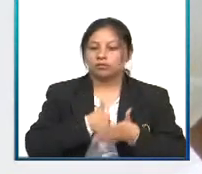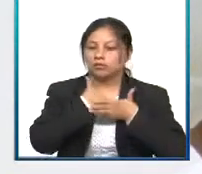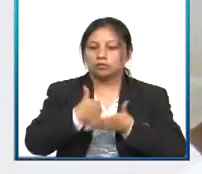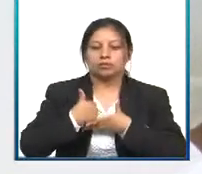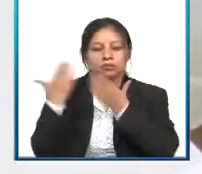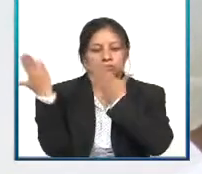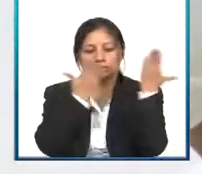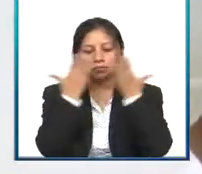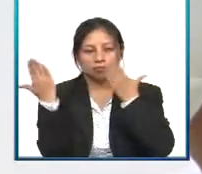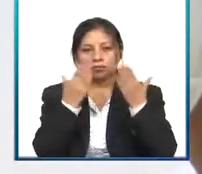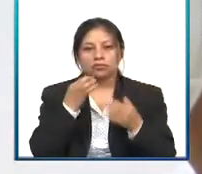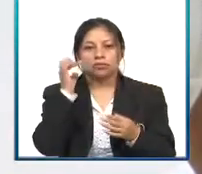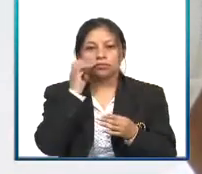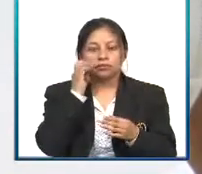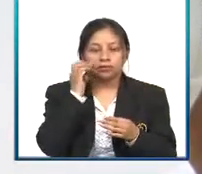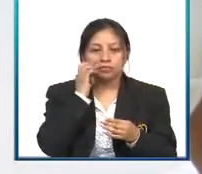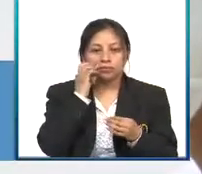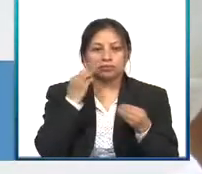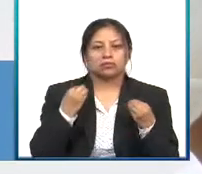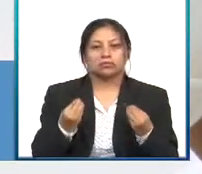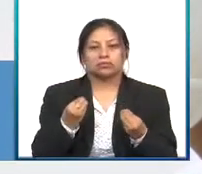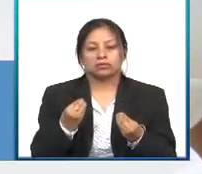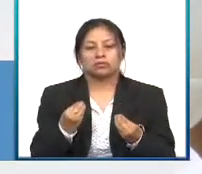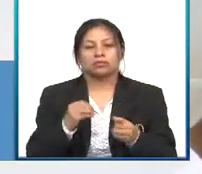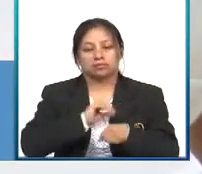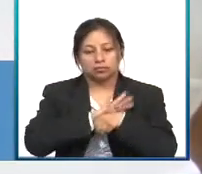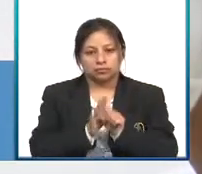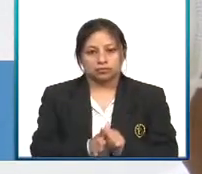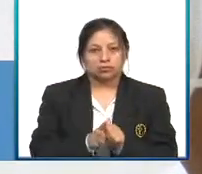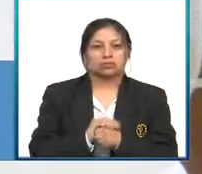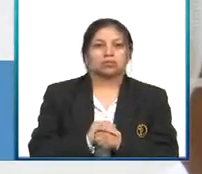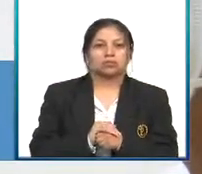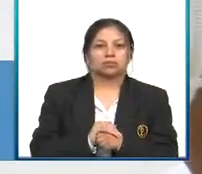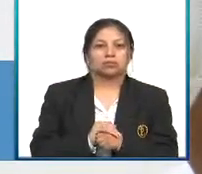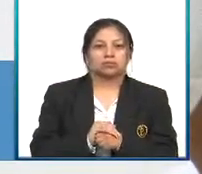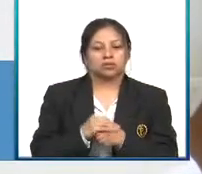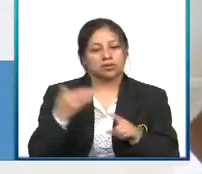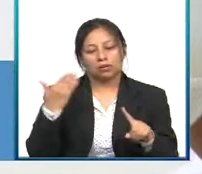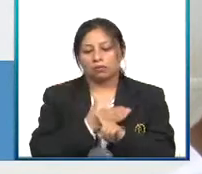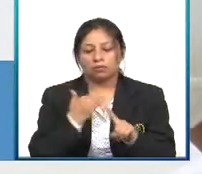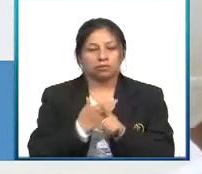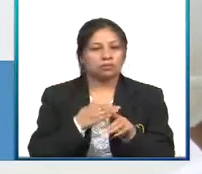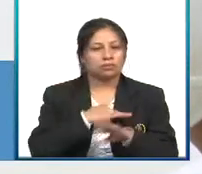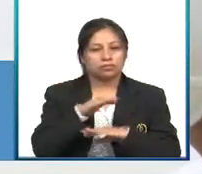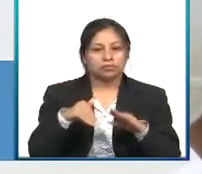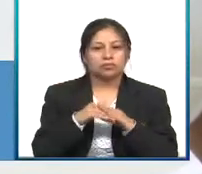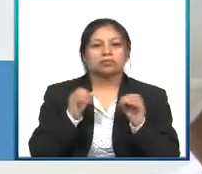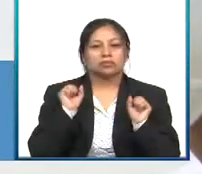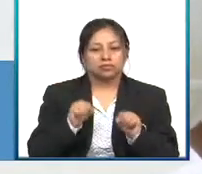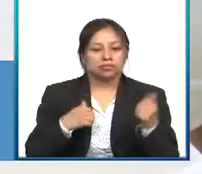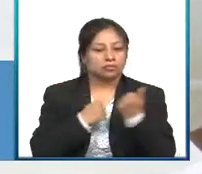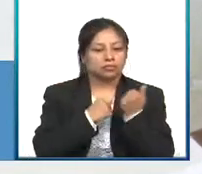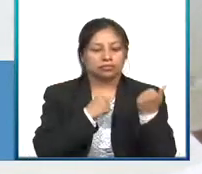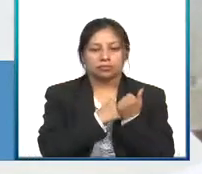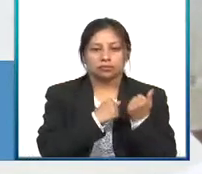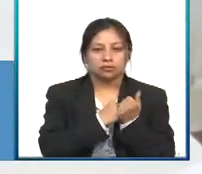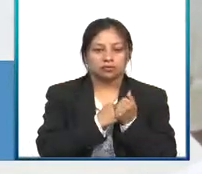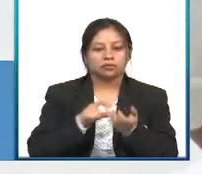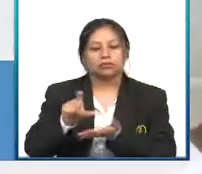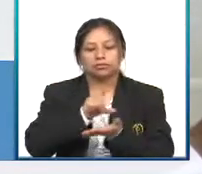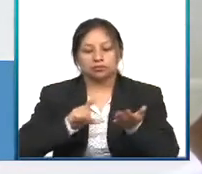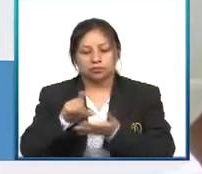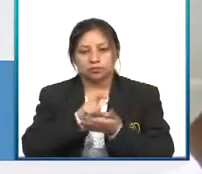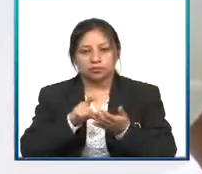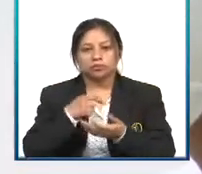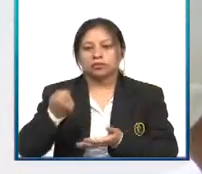tanto a los estudiantes, padres de familia, que en esta pandemia nos afectó a todos, pero se tuvo el apoyo incondicional de los colegios